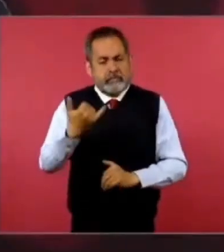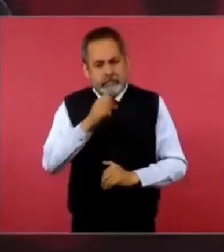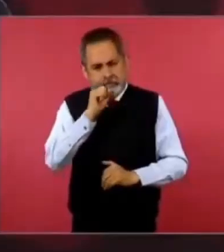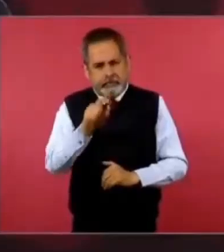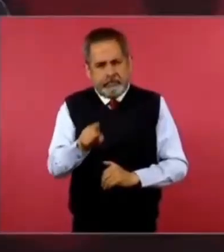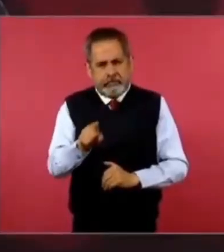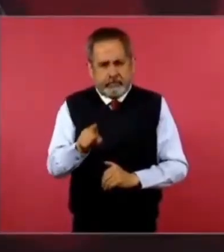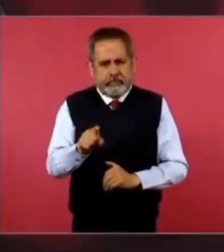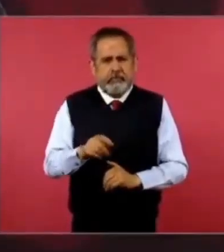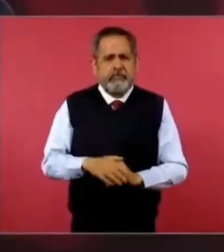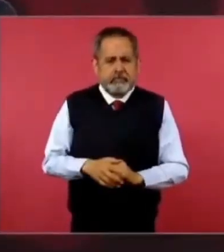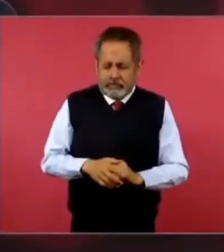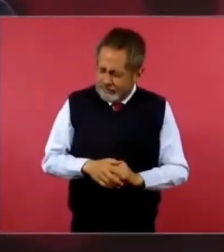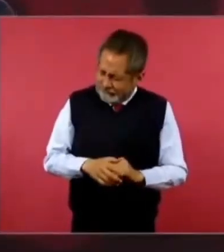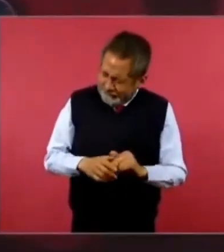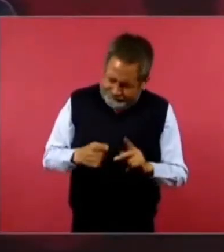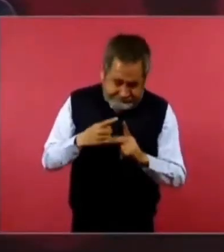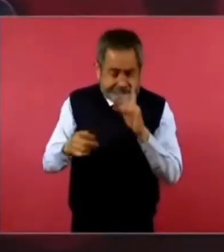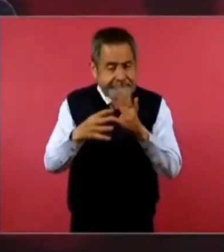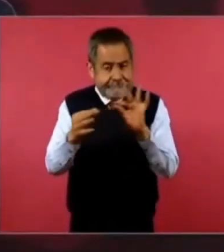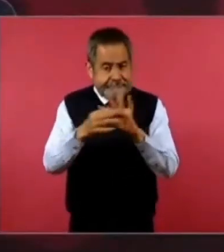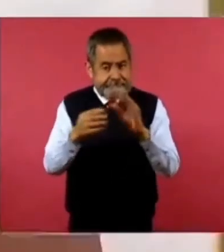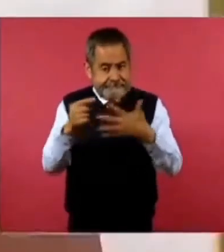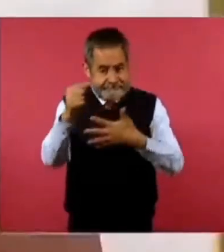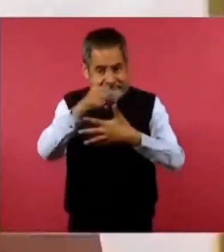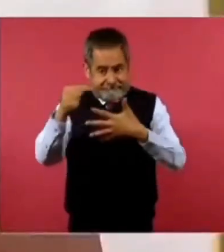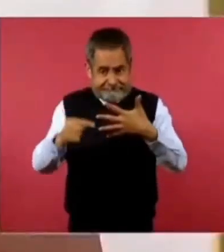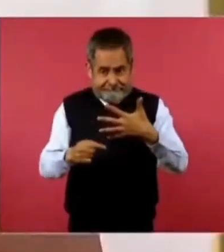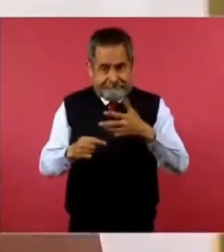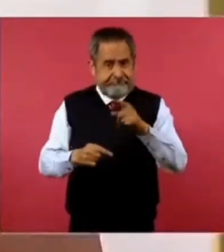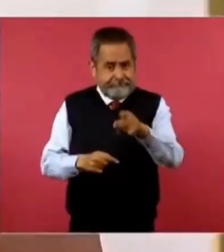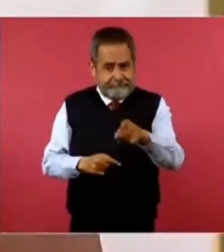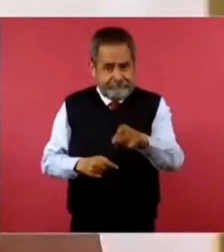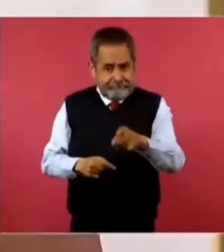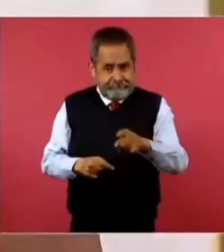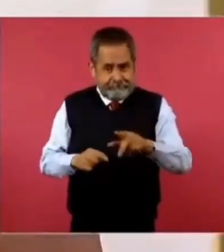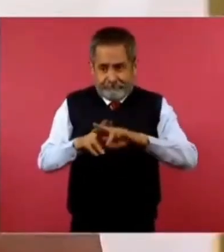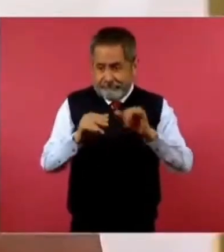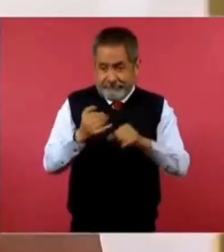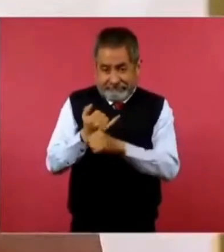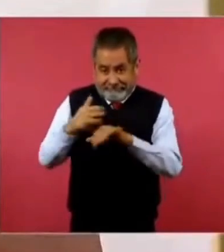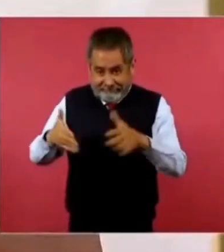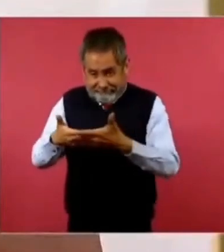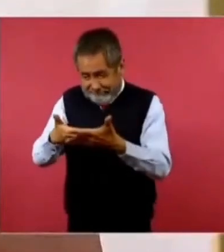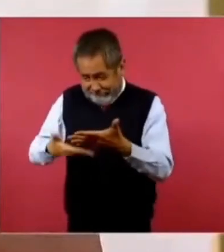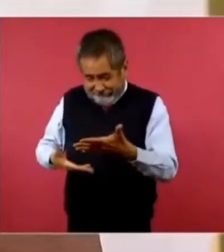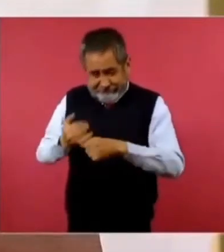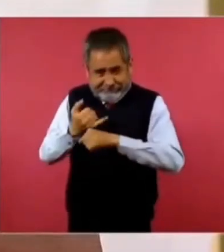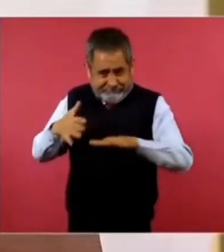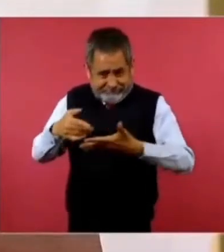Y desde el principio no hay en ninguno de los informes de ellos